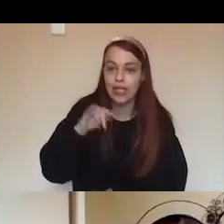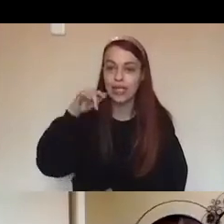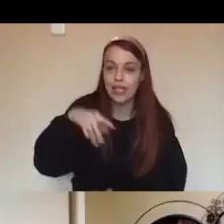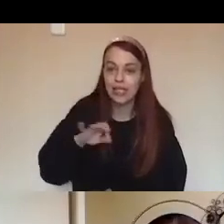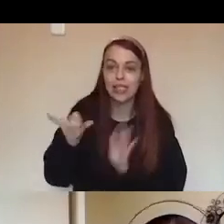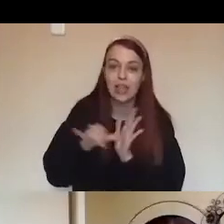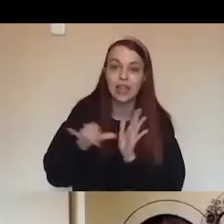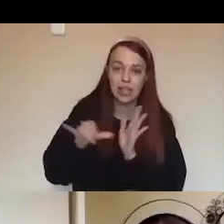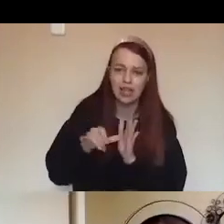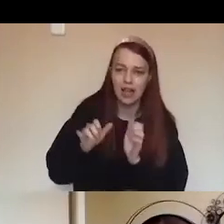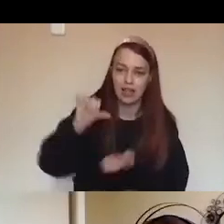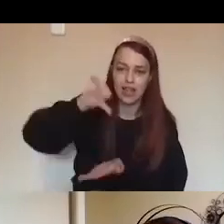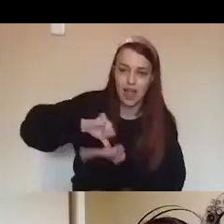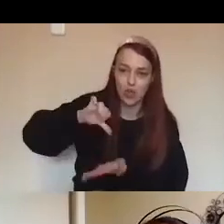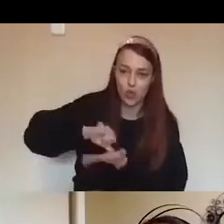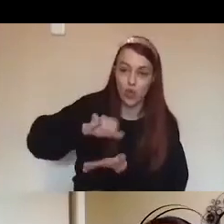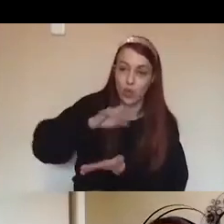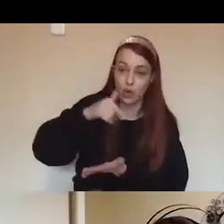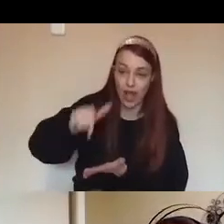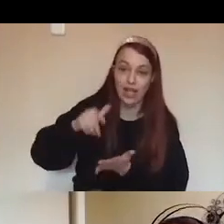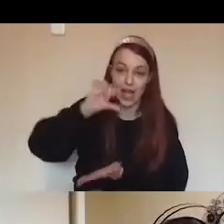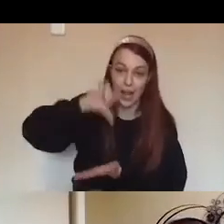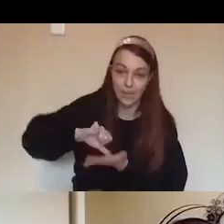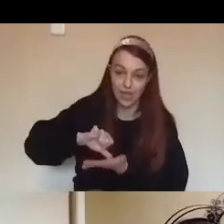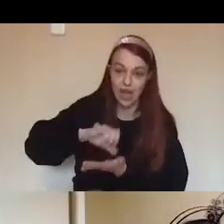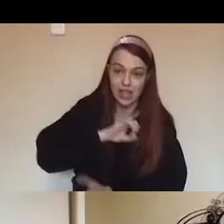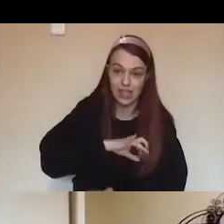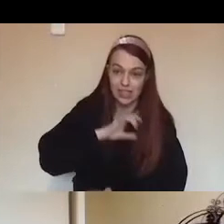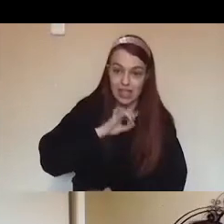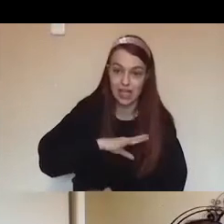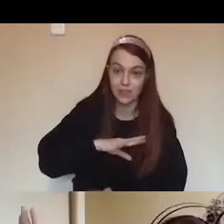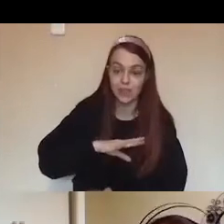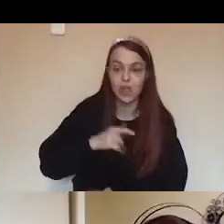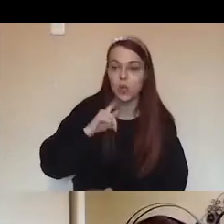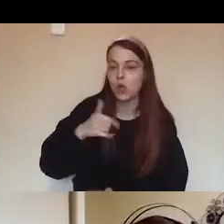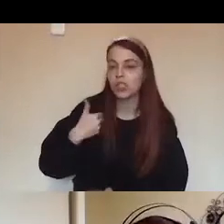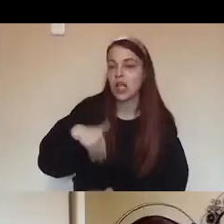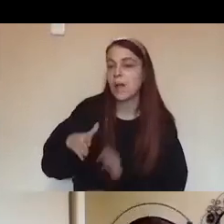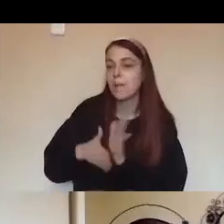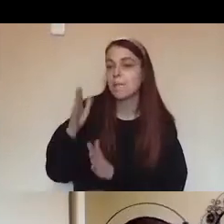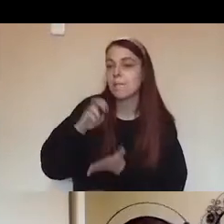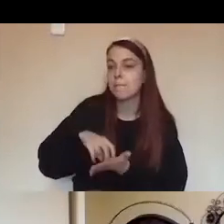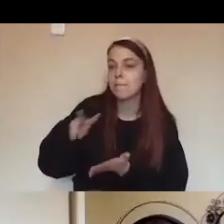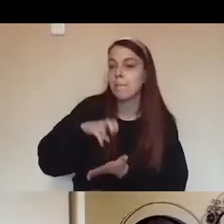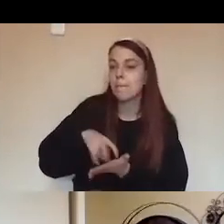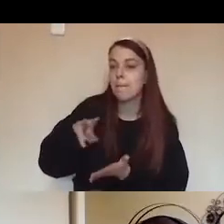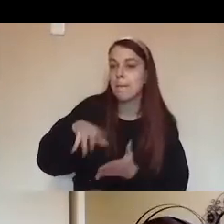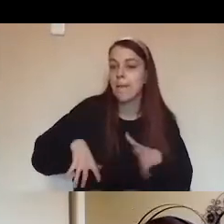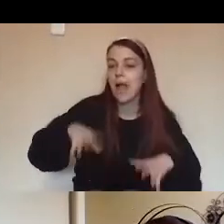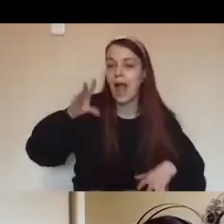región metropolitana, que es donde está Santiago de Chile. Y luego ya nos vamos a ir hacia la cordillera de los